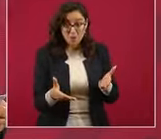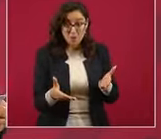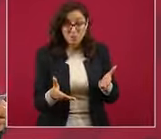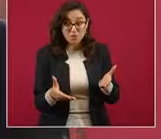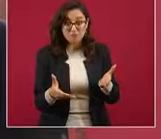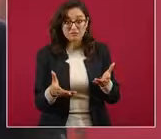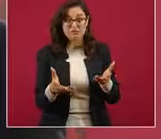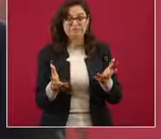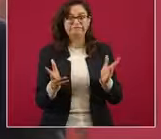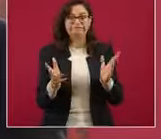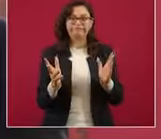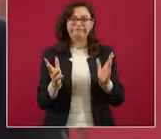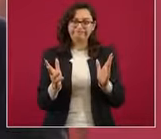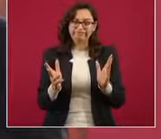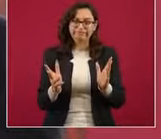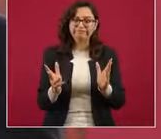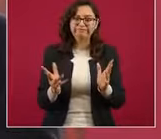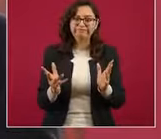eclipsó,